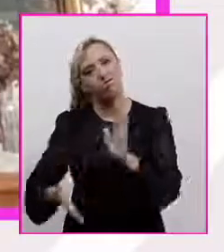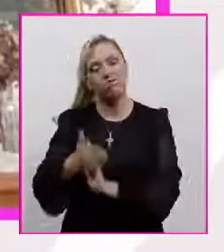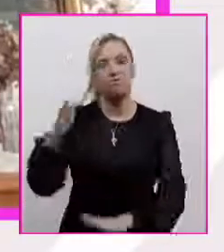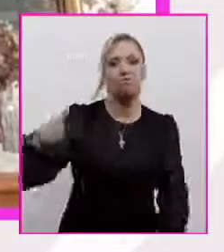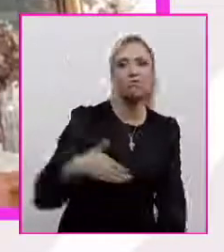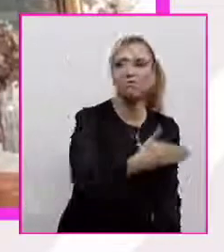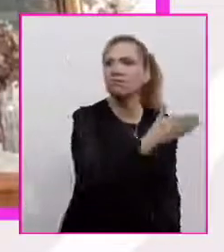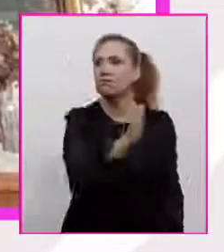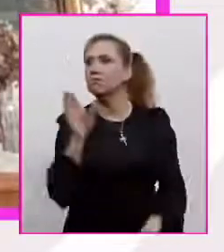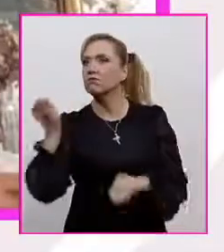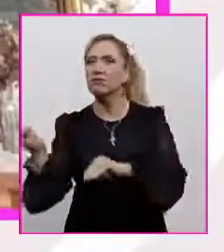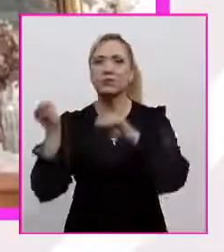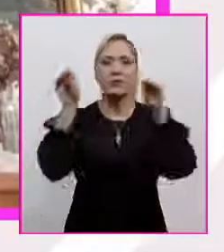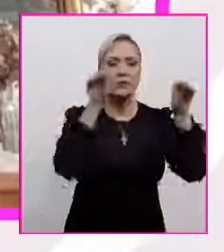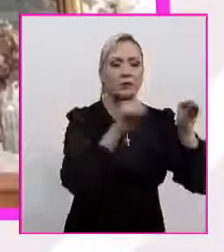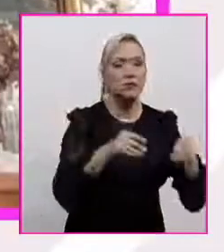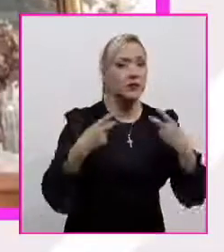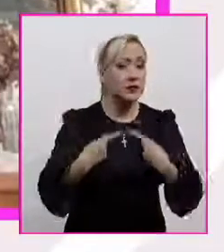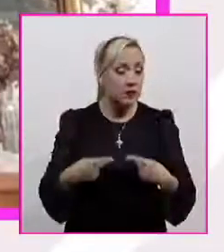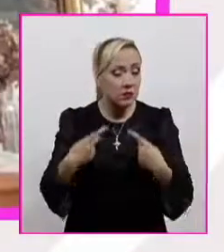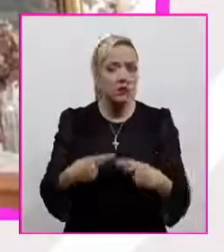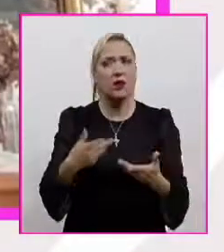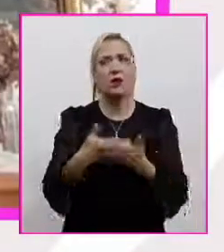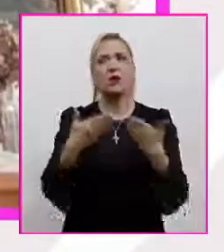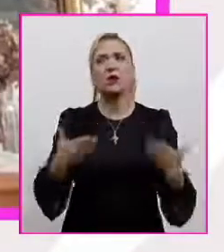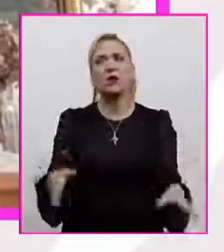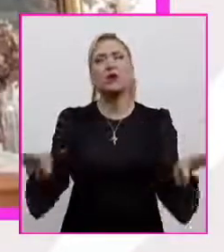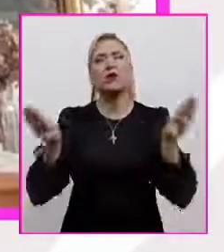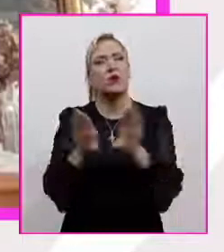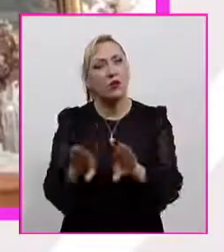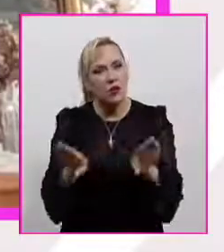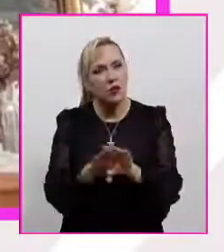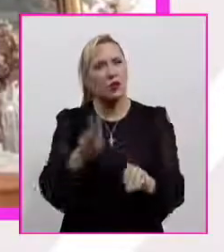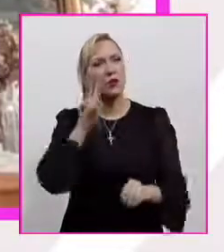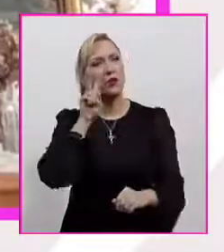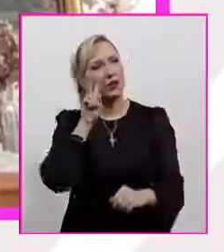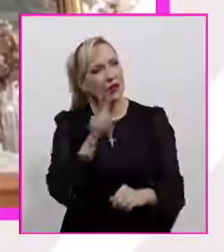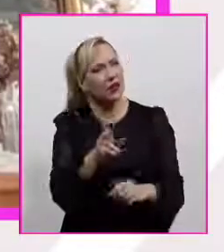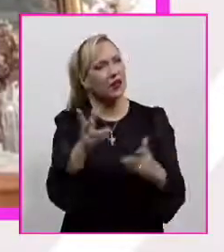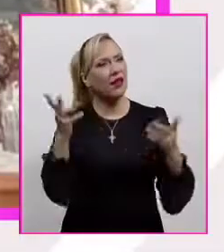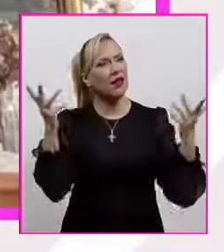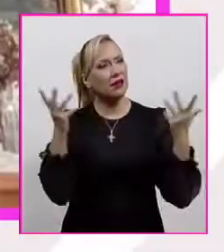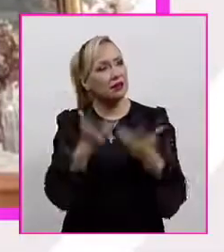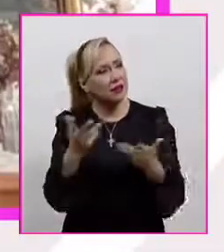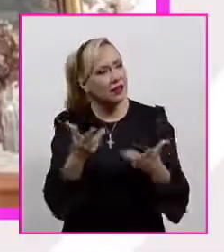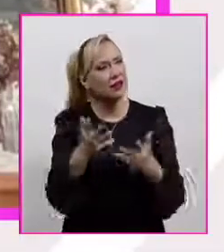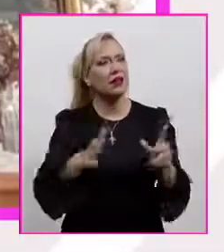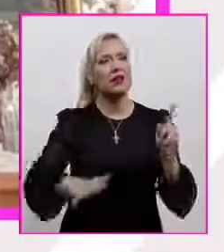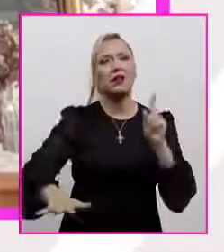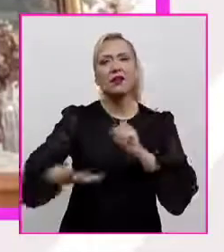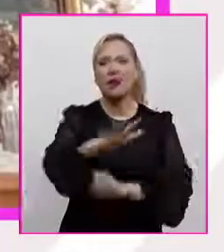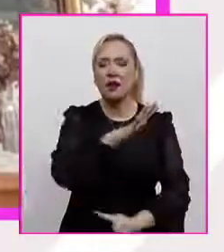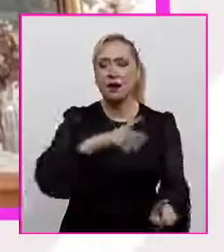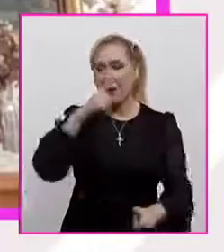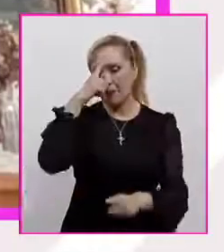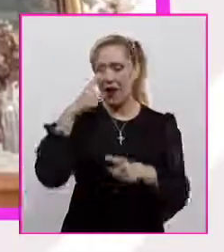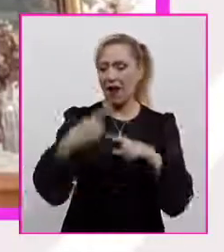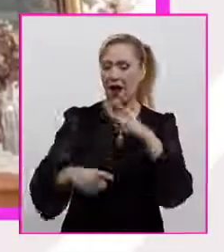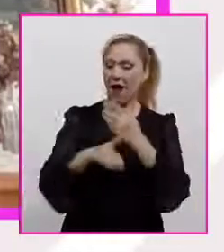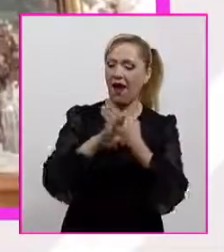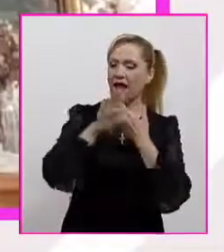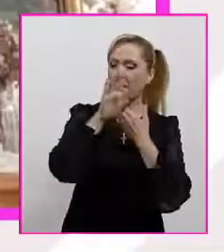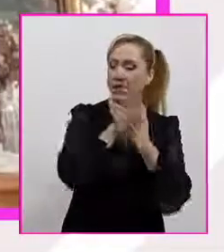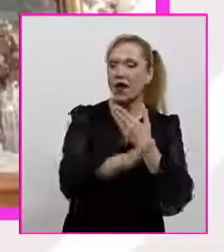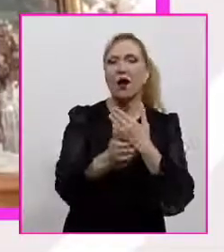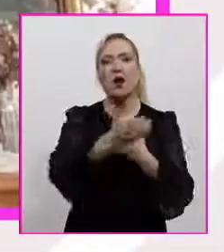hablar sobre cómo se encuentran las medidas, las acciones, la política pública en general para evitar